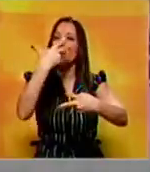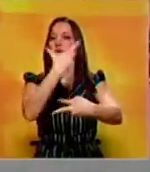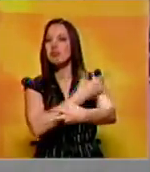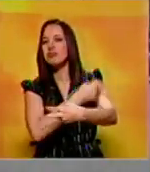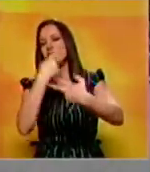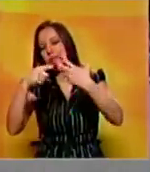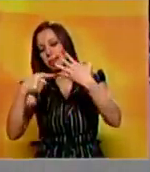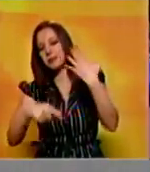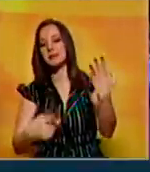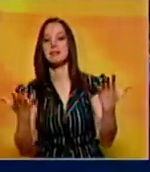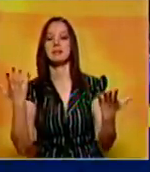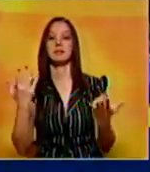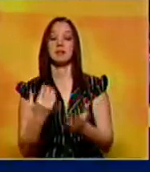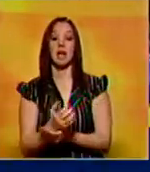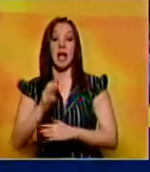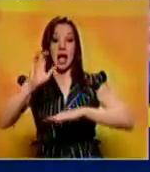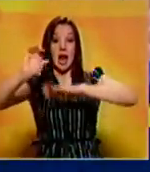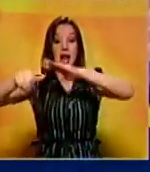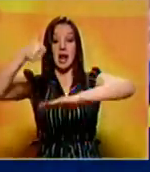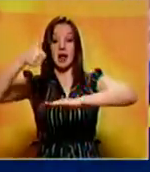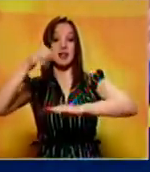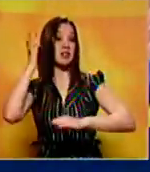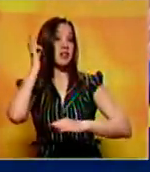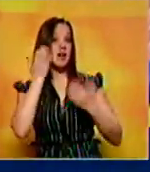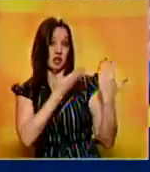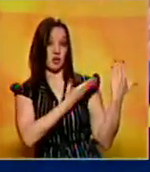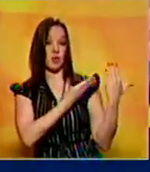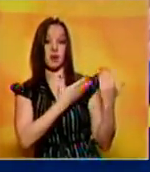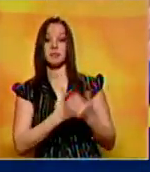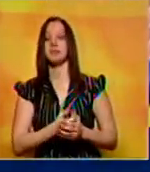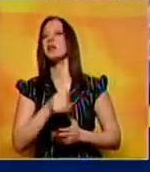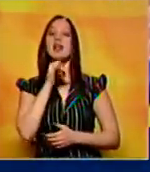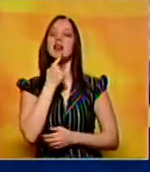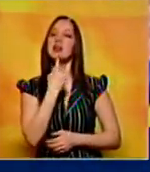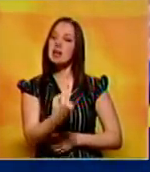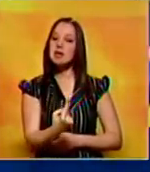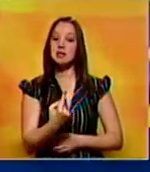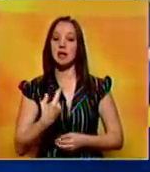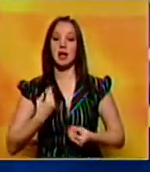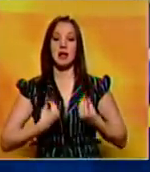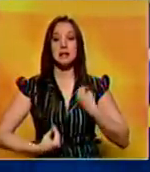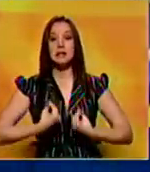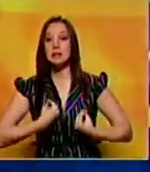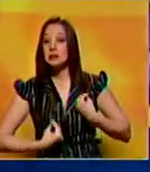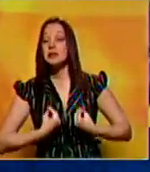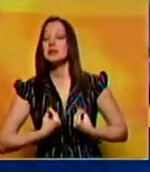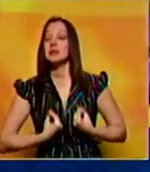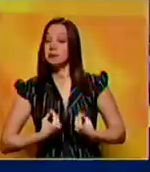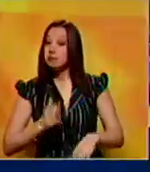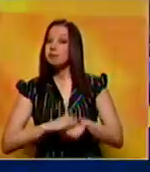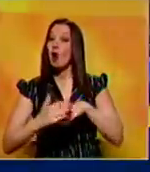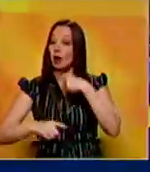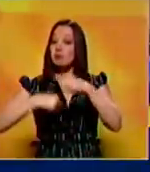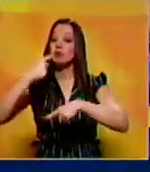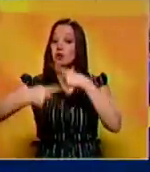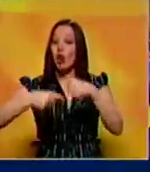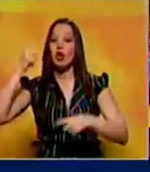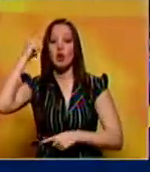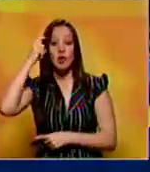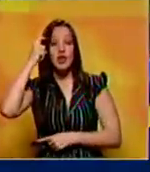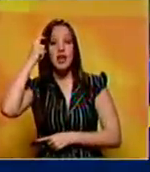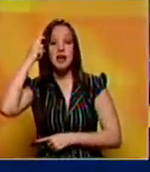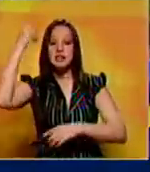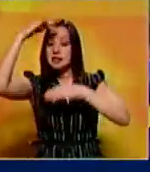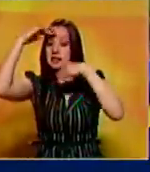información la directora del mosoc comio doctora Jenny Hernández manifestó que la situación es preocupante ya que diariamente se atienden a más de